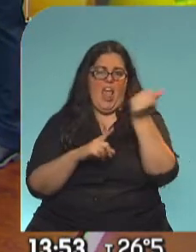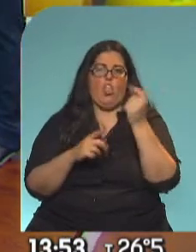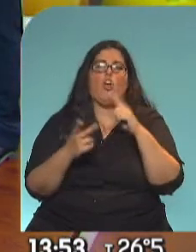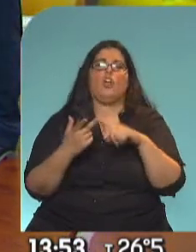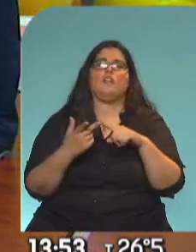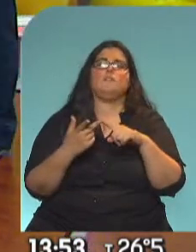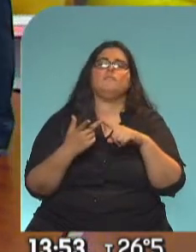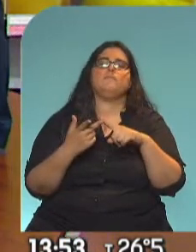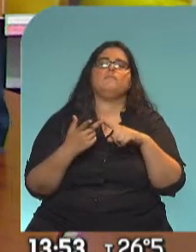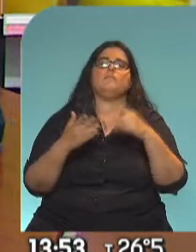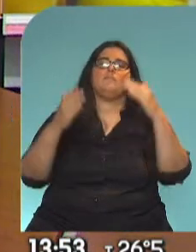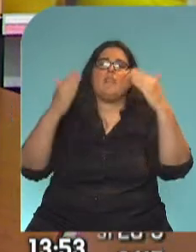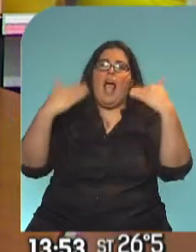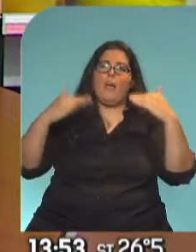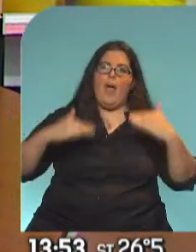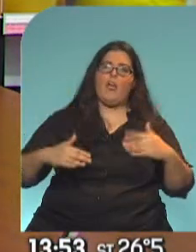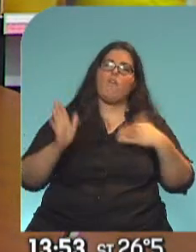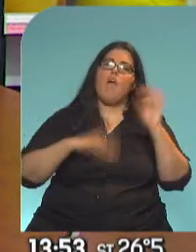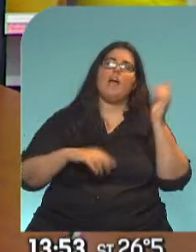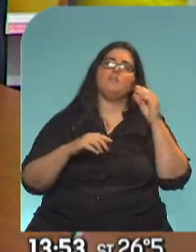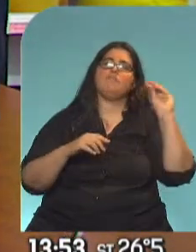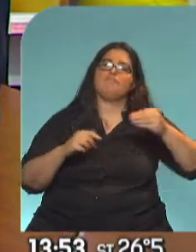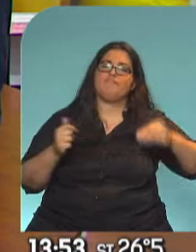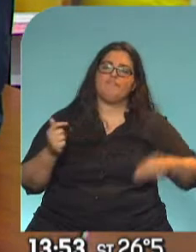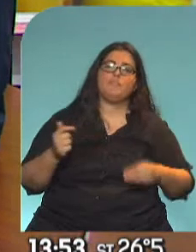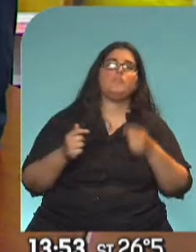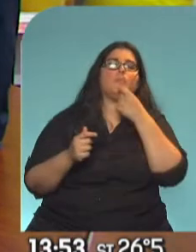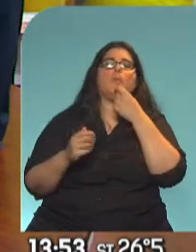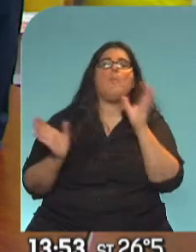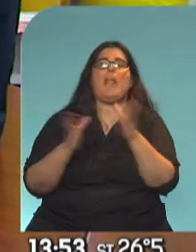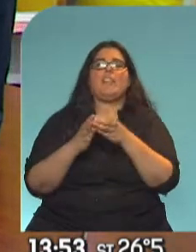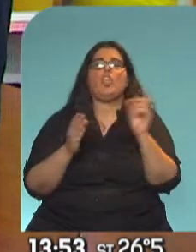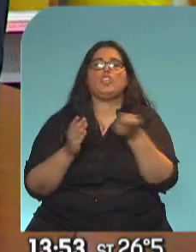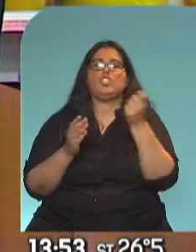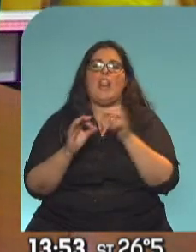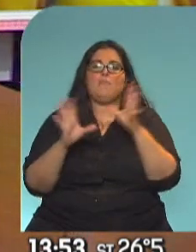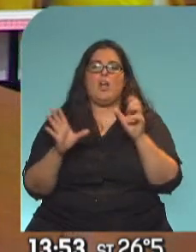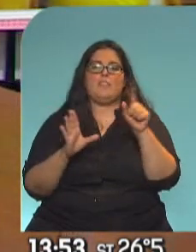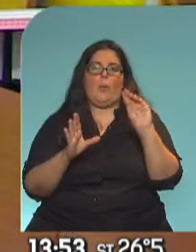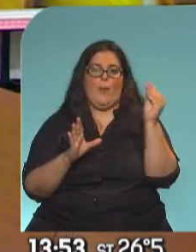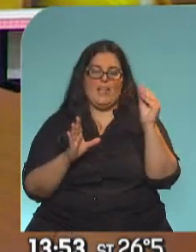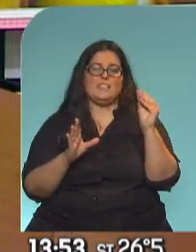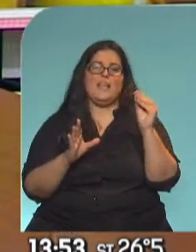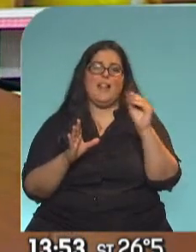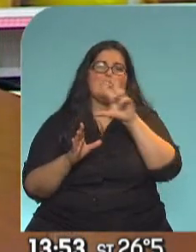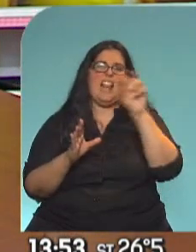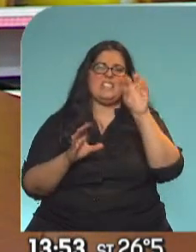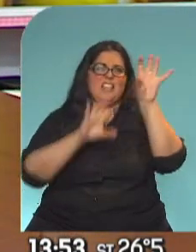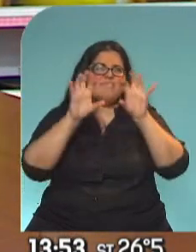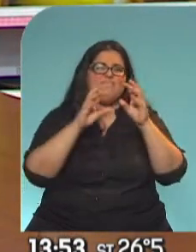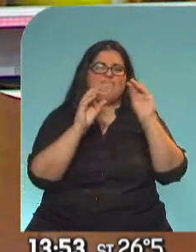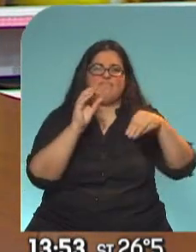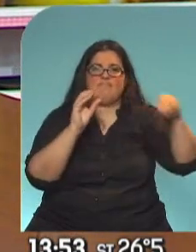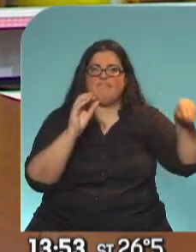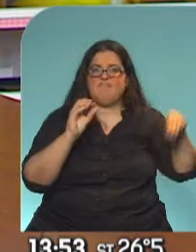que perdieron muchas alcaldías. El Partido Socialdemócrata de Brasil, que pierde 300 alcaldías, se juega la de